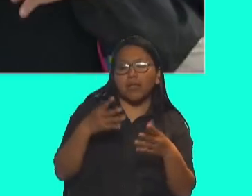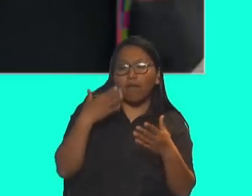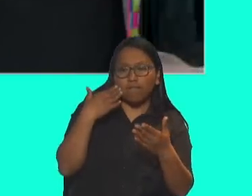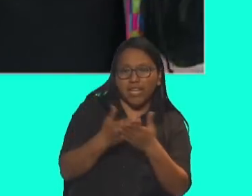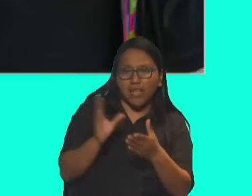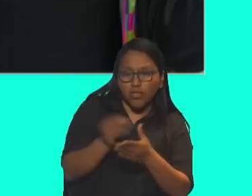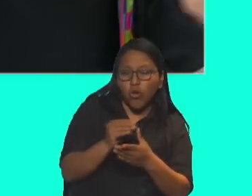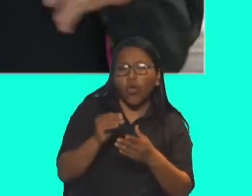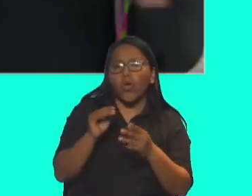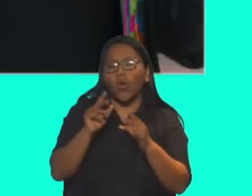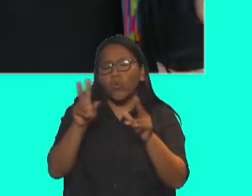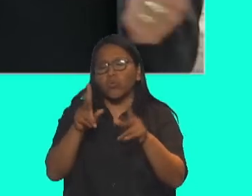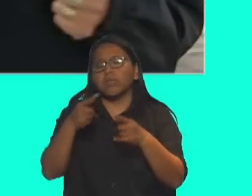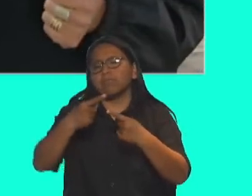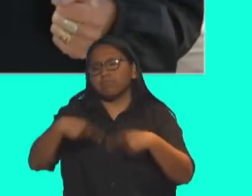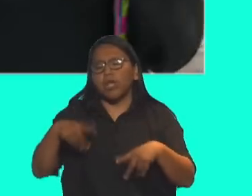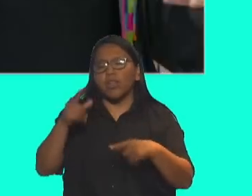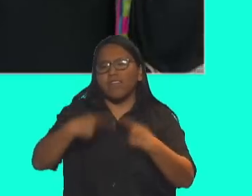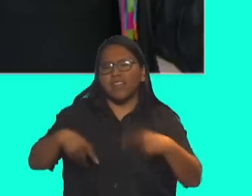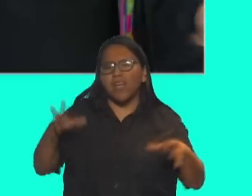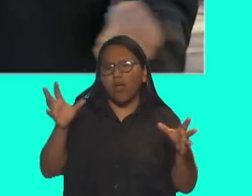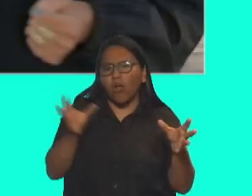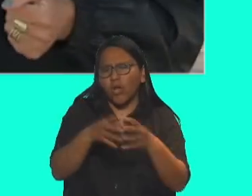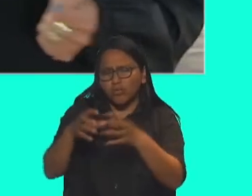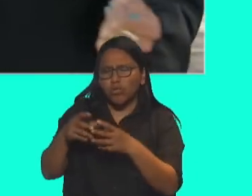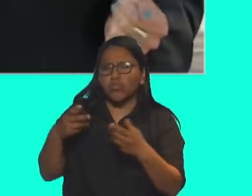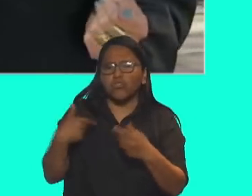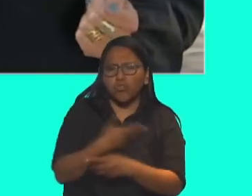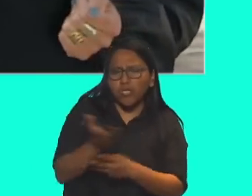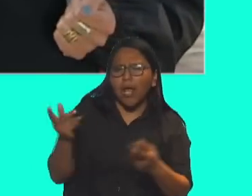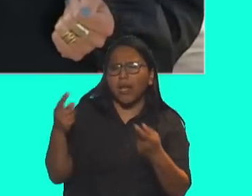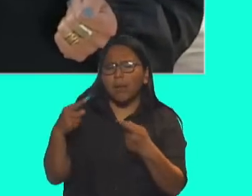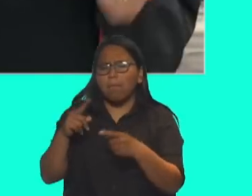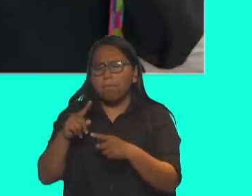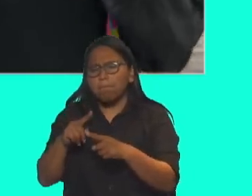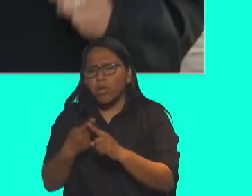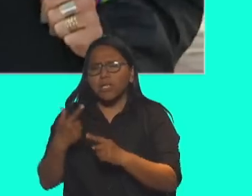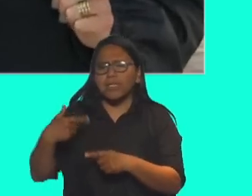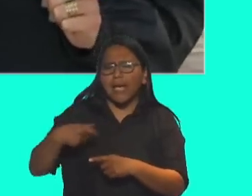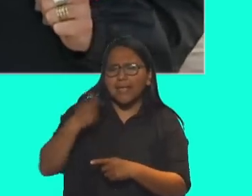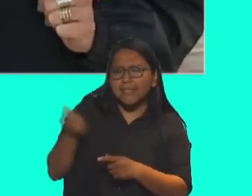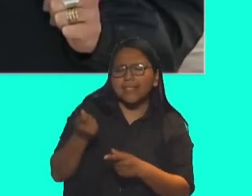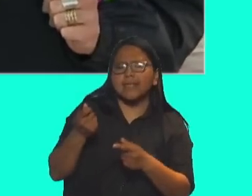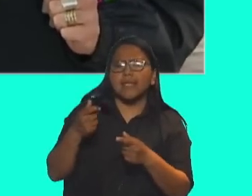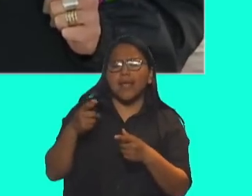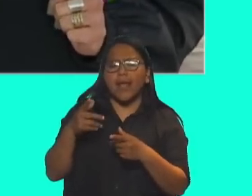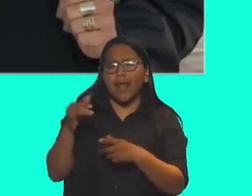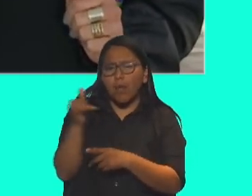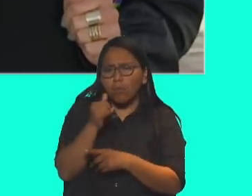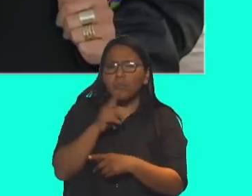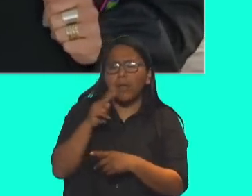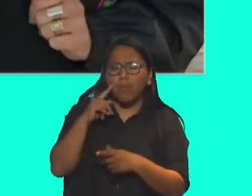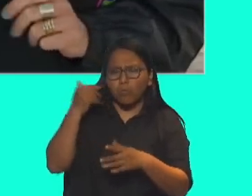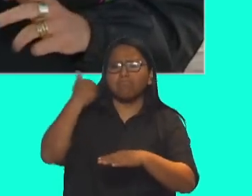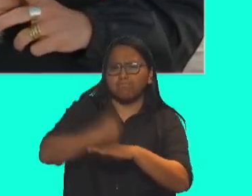todos el que se han plegado numerosísimas organizaciones sociales políticas y sindicales en nuestra provincia el móvil de televisión pública va estar